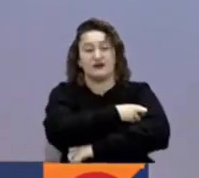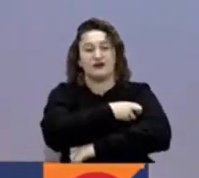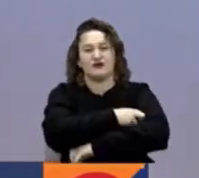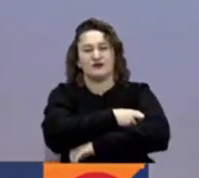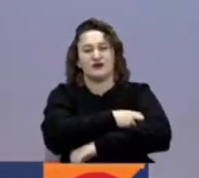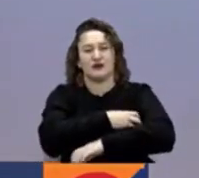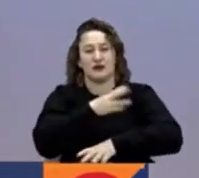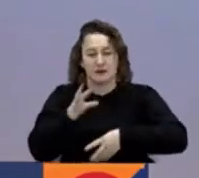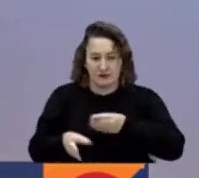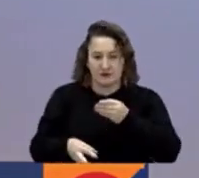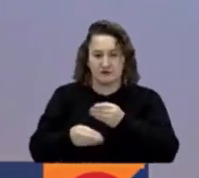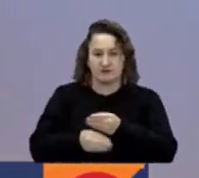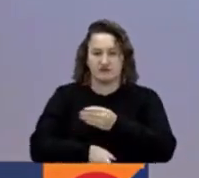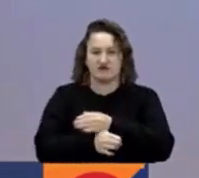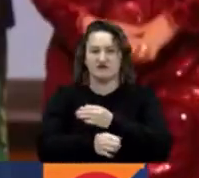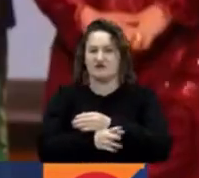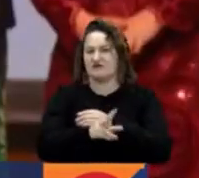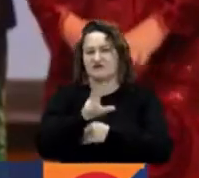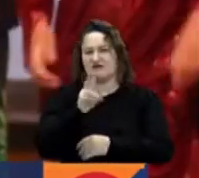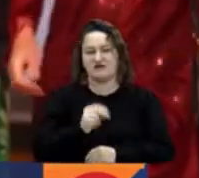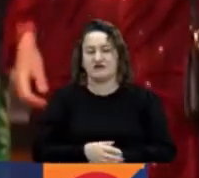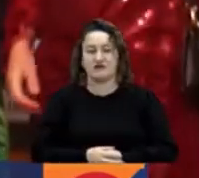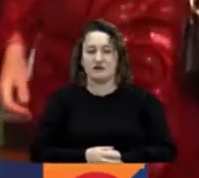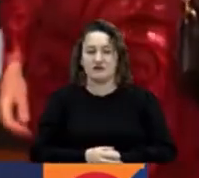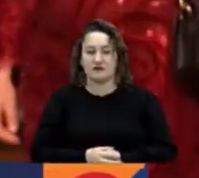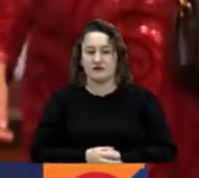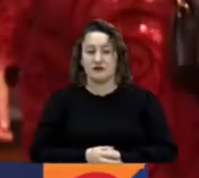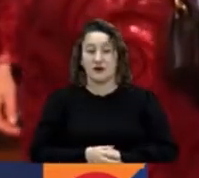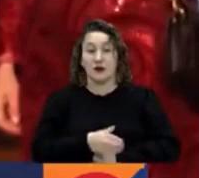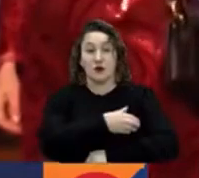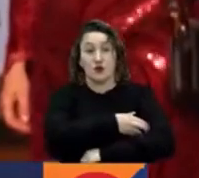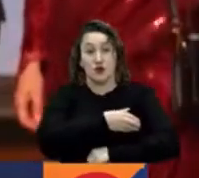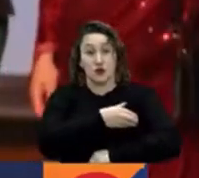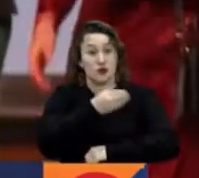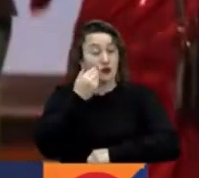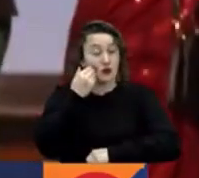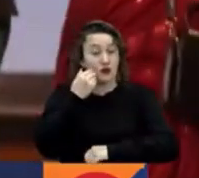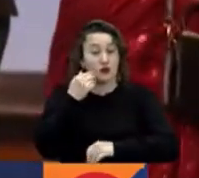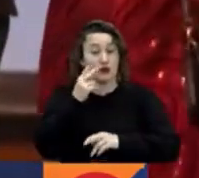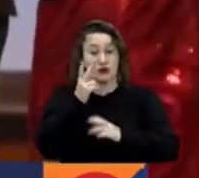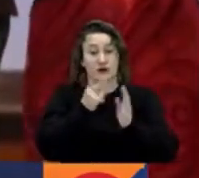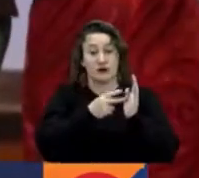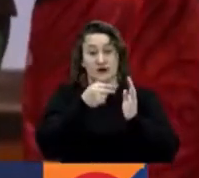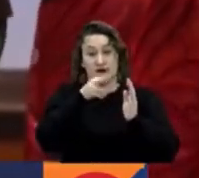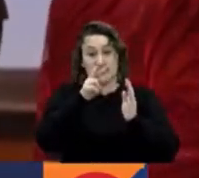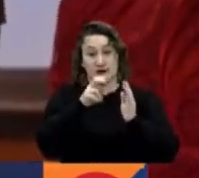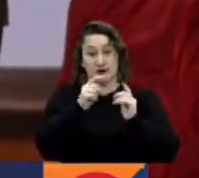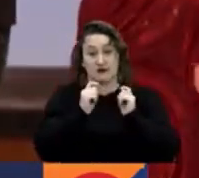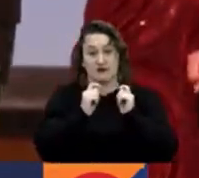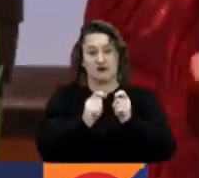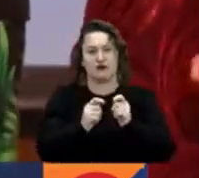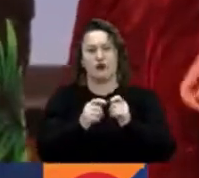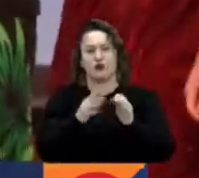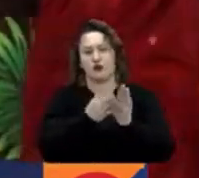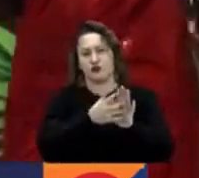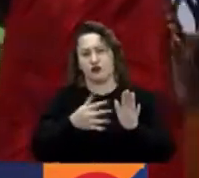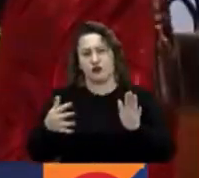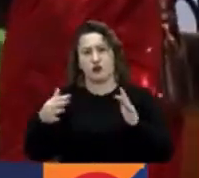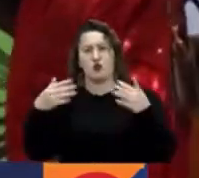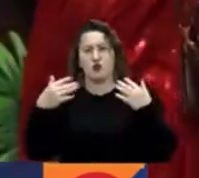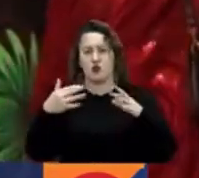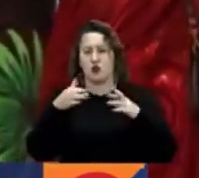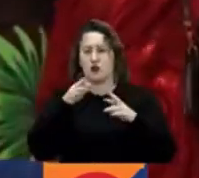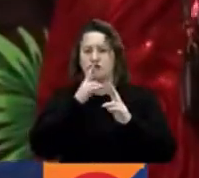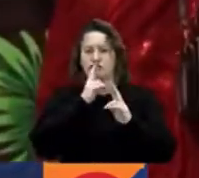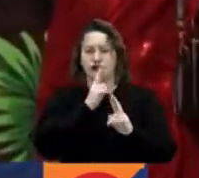para complementar este periodo. Llegó al poder en 2017 y durante su mandato fue elogiada por su pronta respuesta